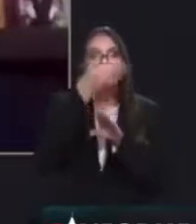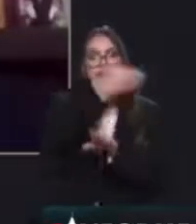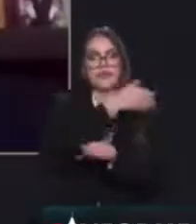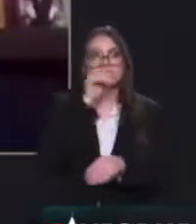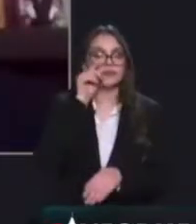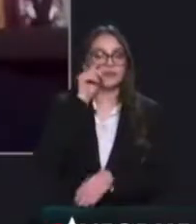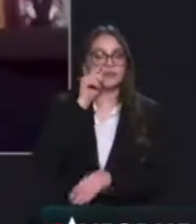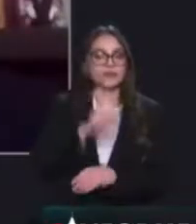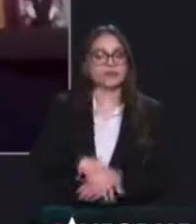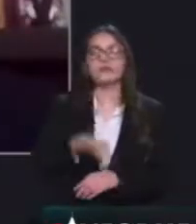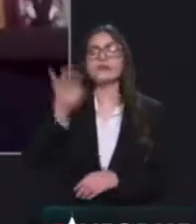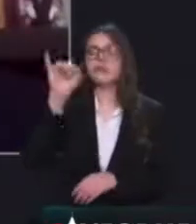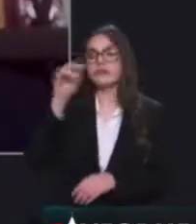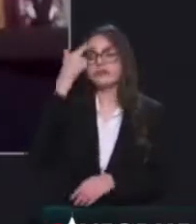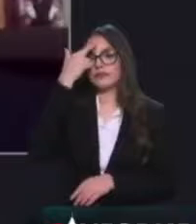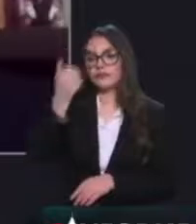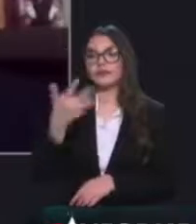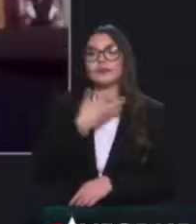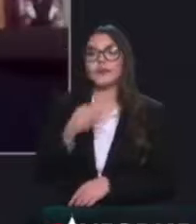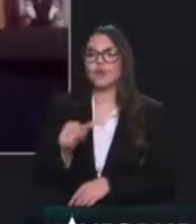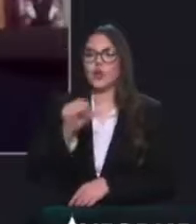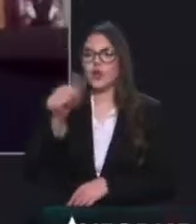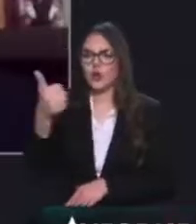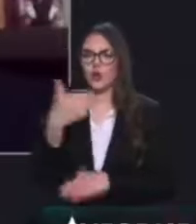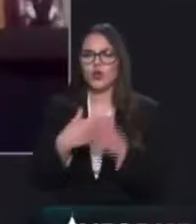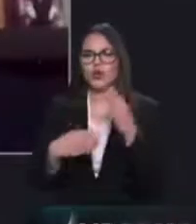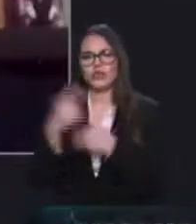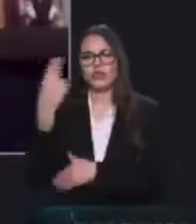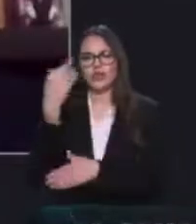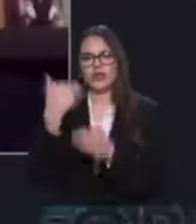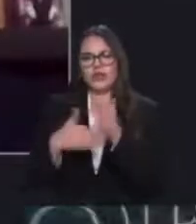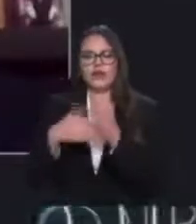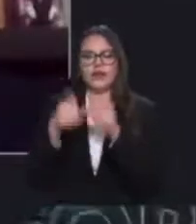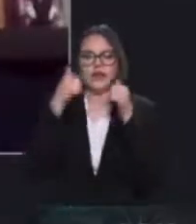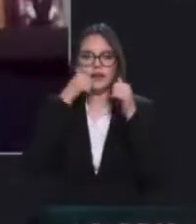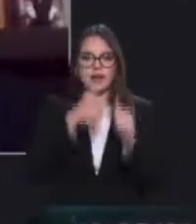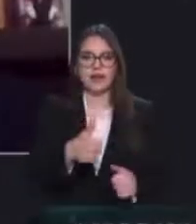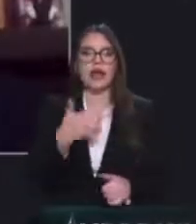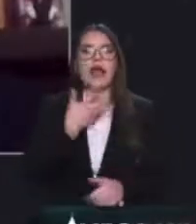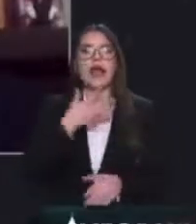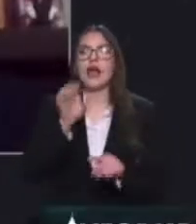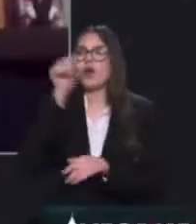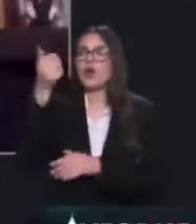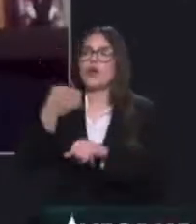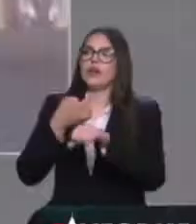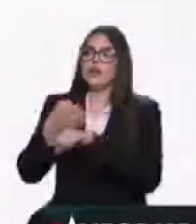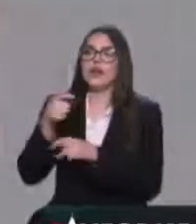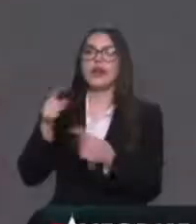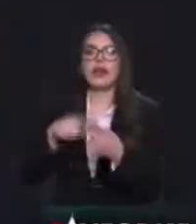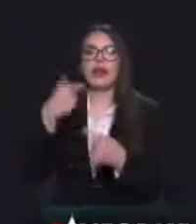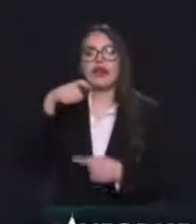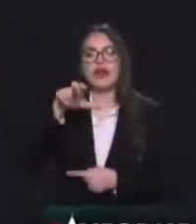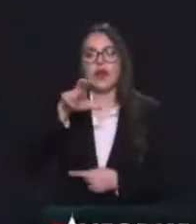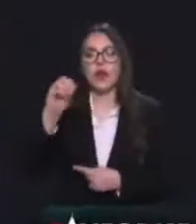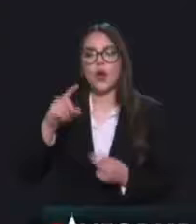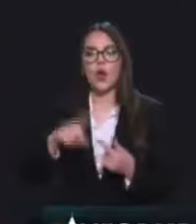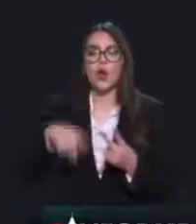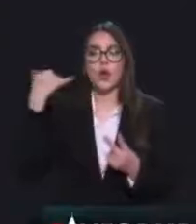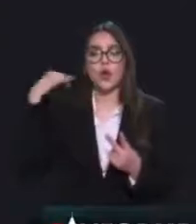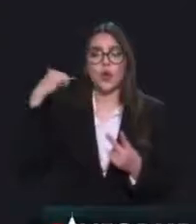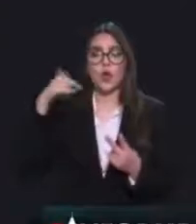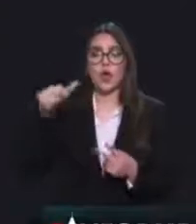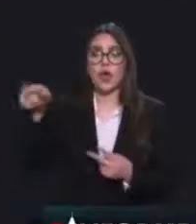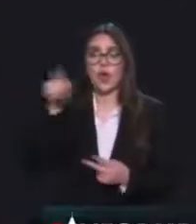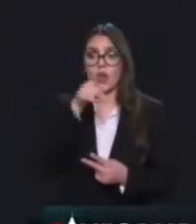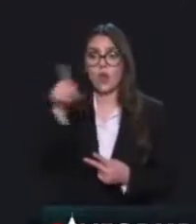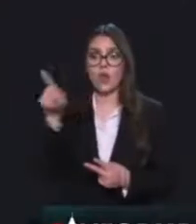es. Hay otro asunto también por ahí que creo que hay que resaltar. Por ejemplo, hay estados como Quintana Roo y Yucatán en particular que se vieron muy afectados